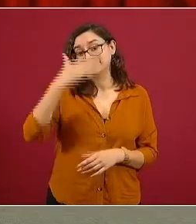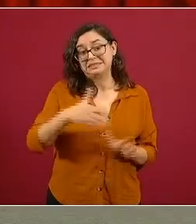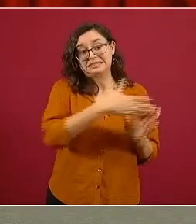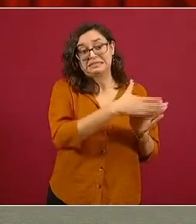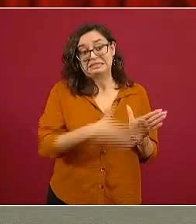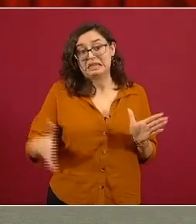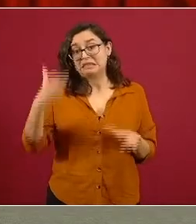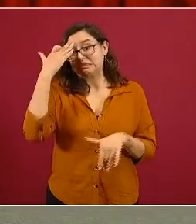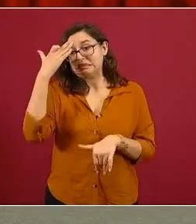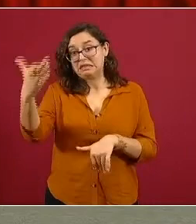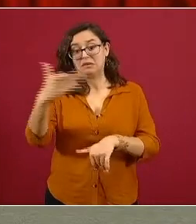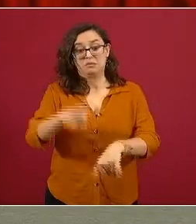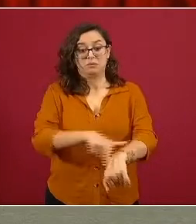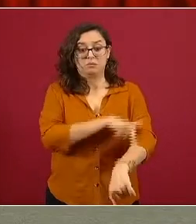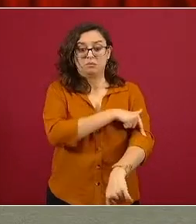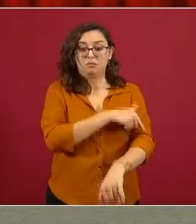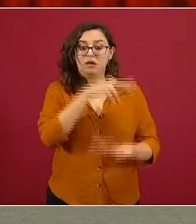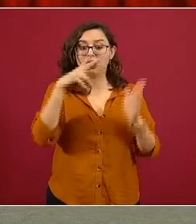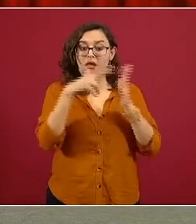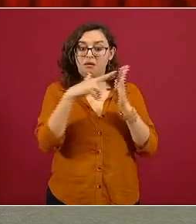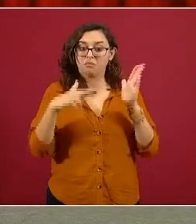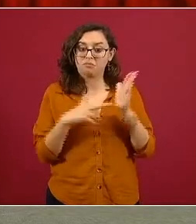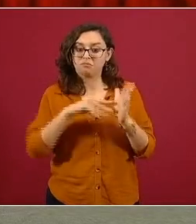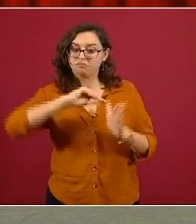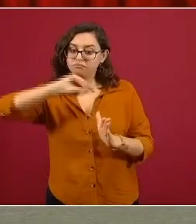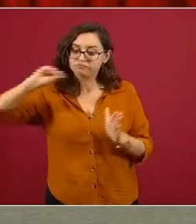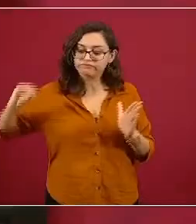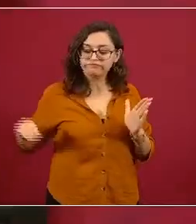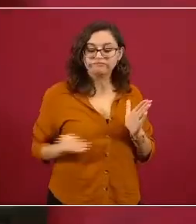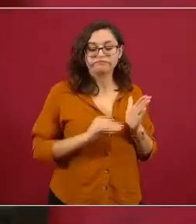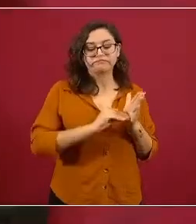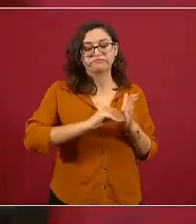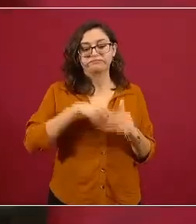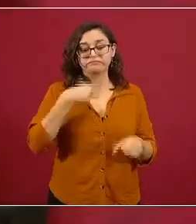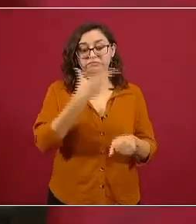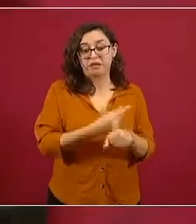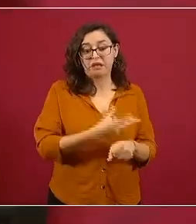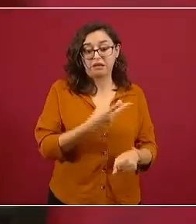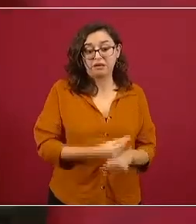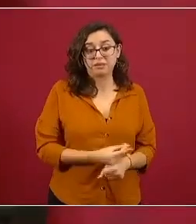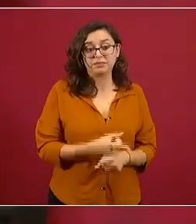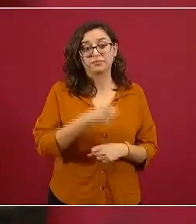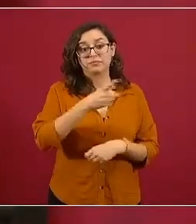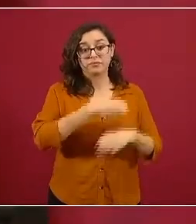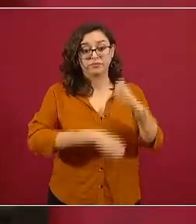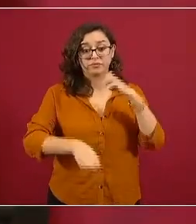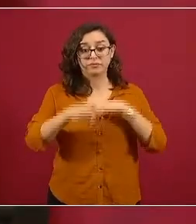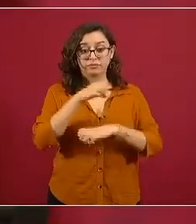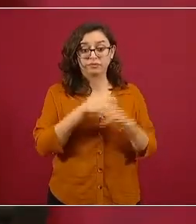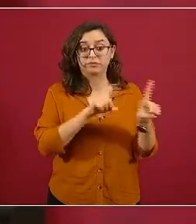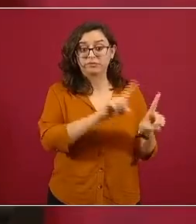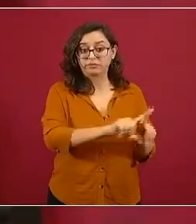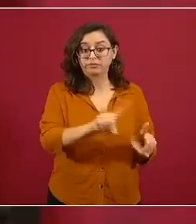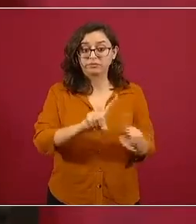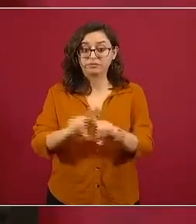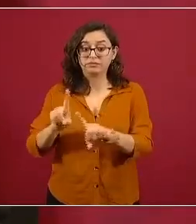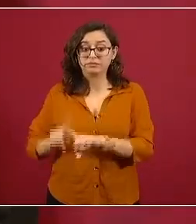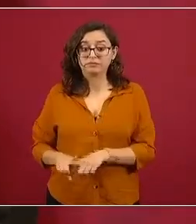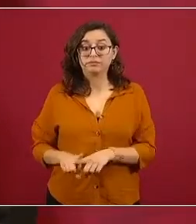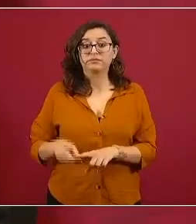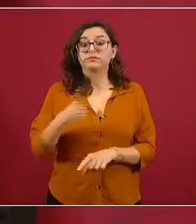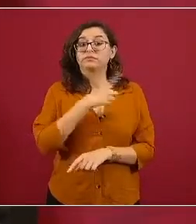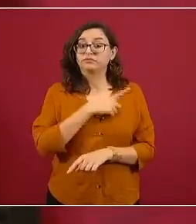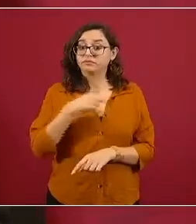ha incorporado en las reglas de operación disposiciones específicas para que las empresas sean